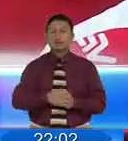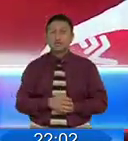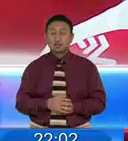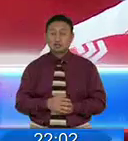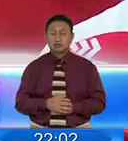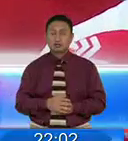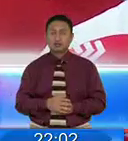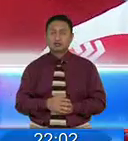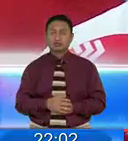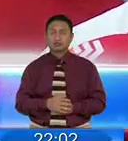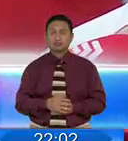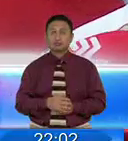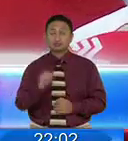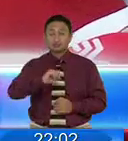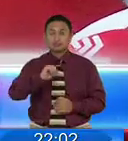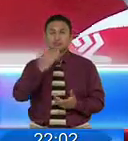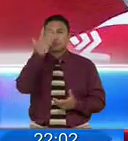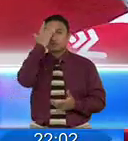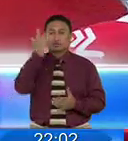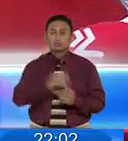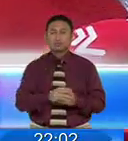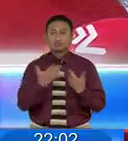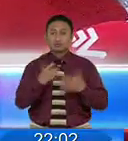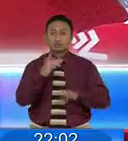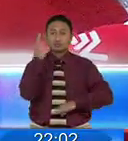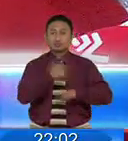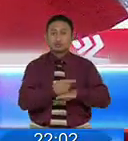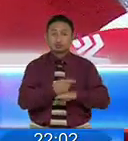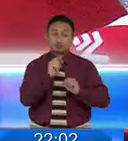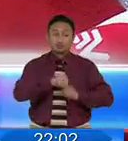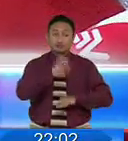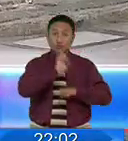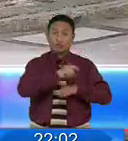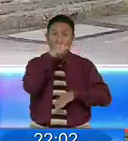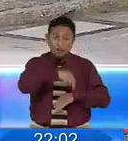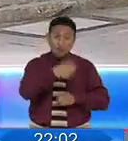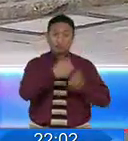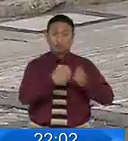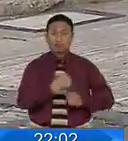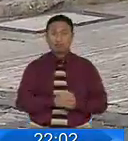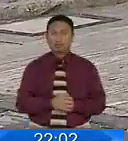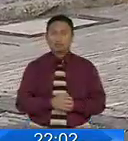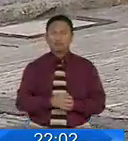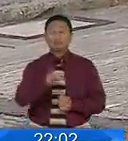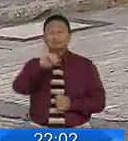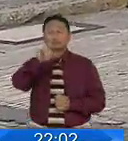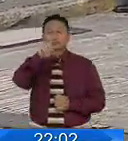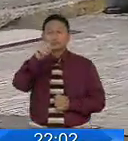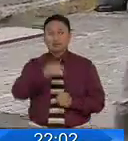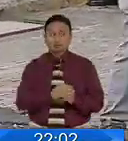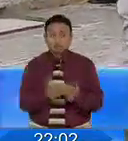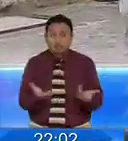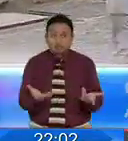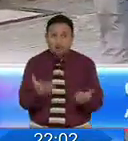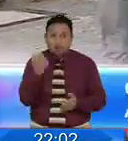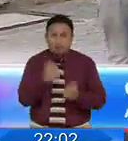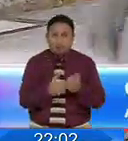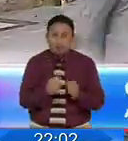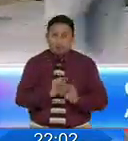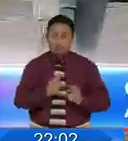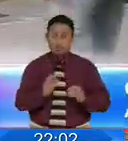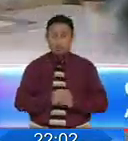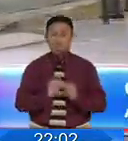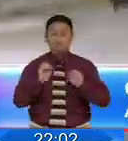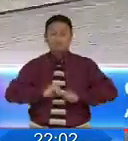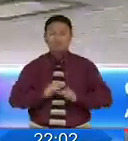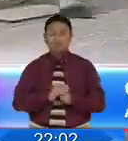ecuatoriano. Sí, porque había un decreto que afectaba al pueblo ecuatoriano. Leonidas Isa no ve delito. Argumenta haber puesto en